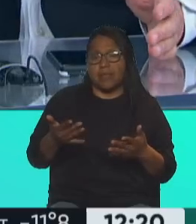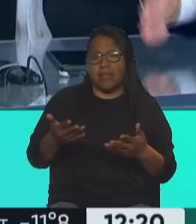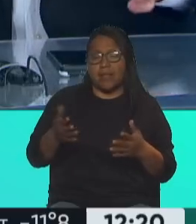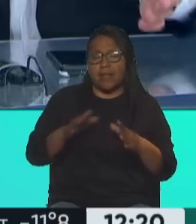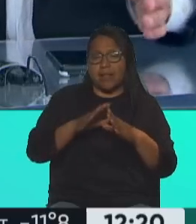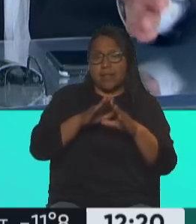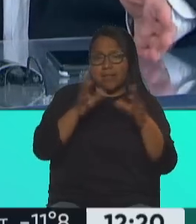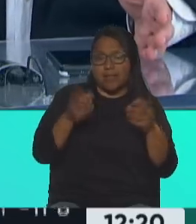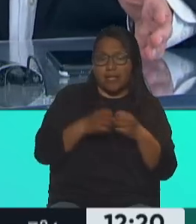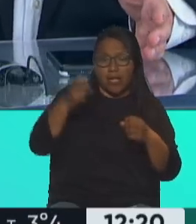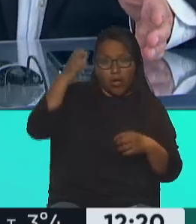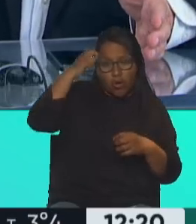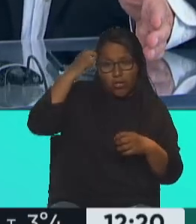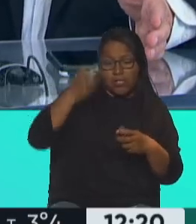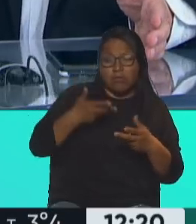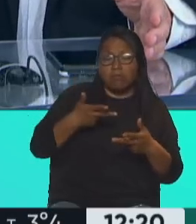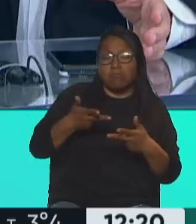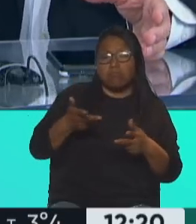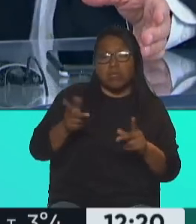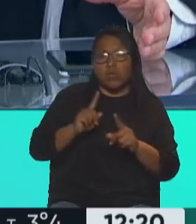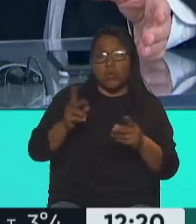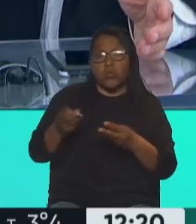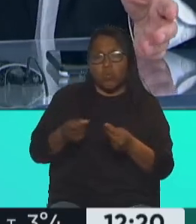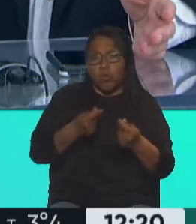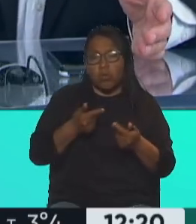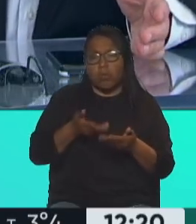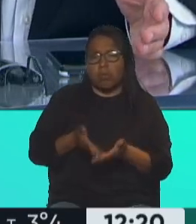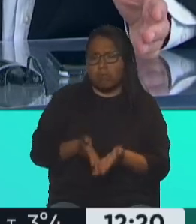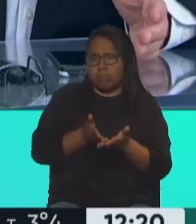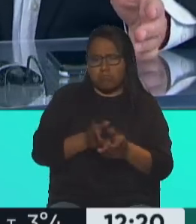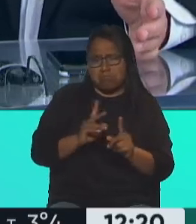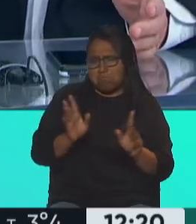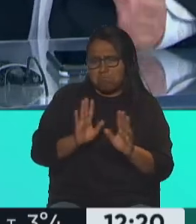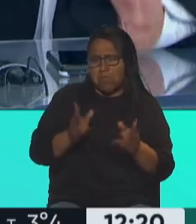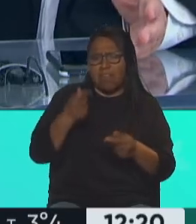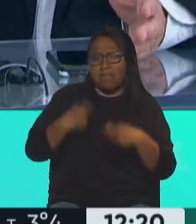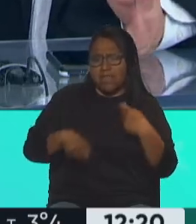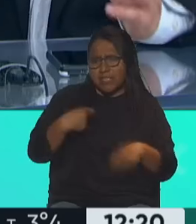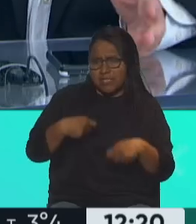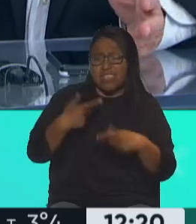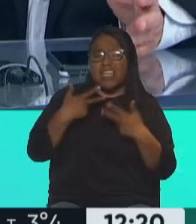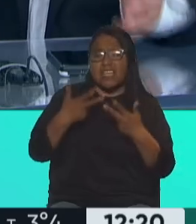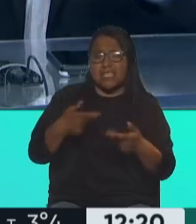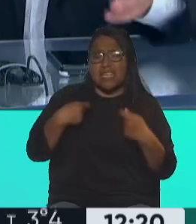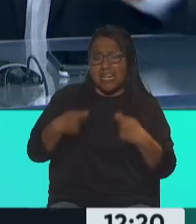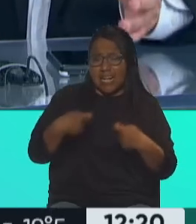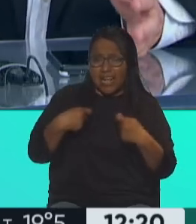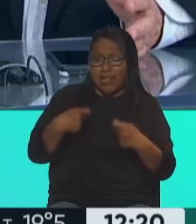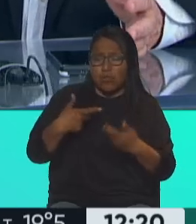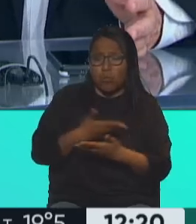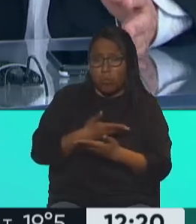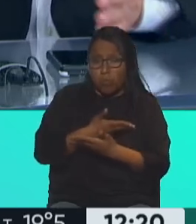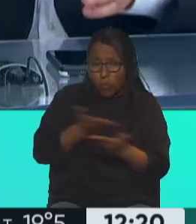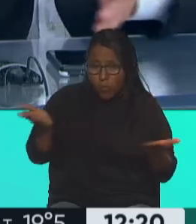de Diputados y en el Congreso en general, de que no es un presupuesto restrictivo. Se dice que el gasto total, Sí. el gasto